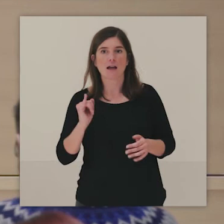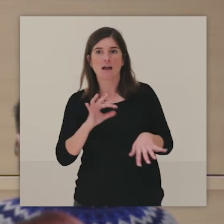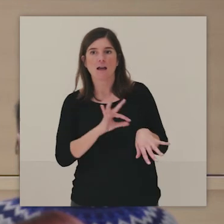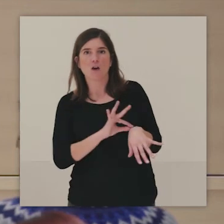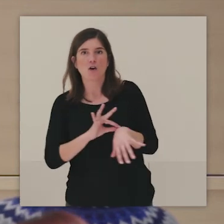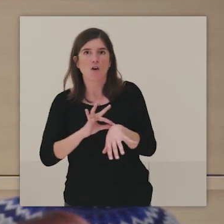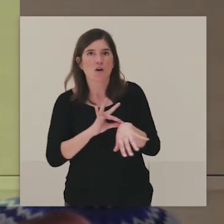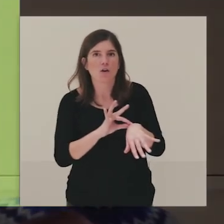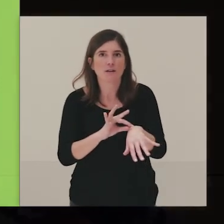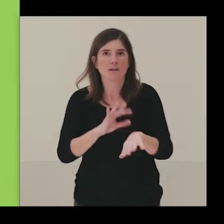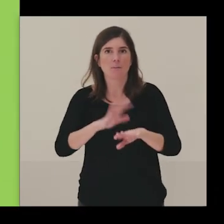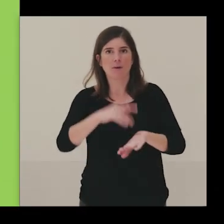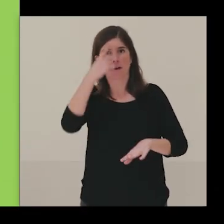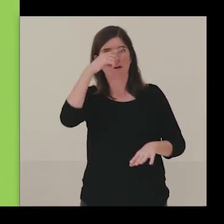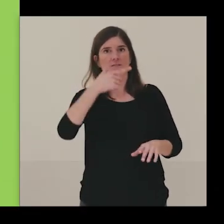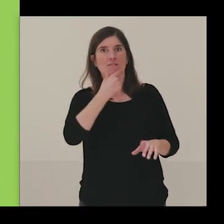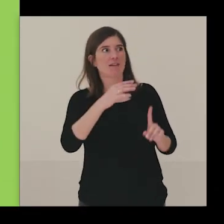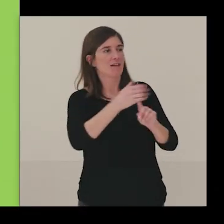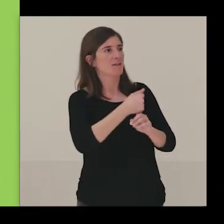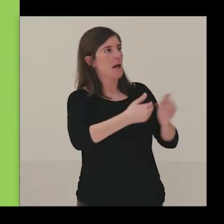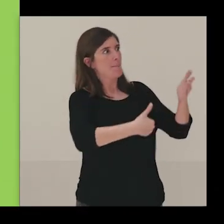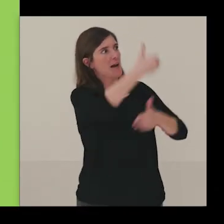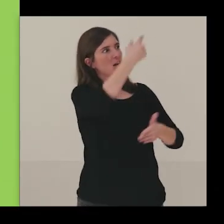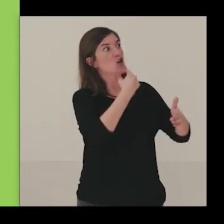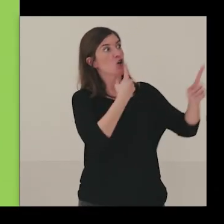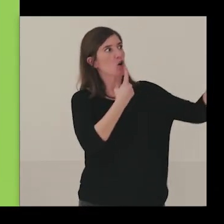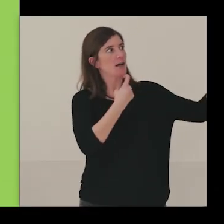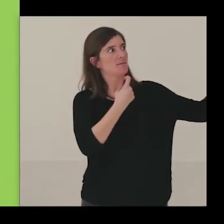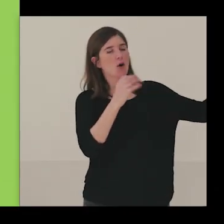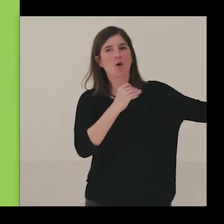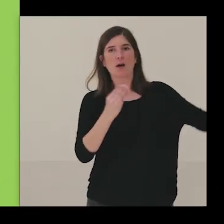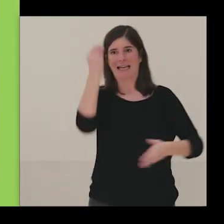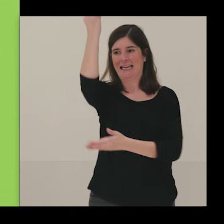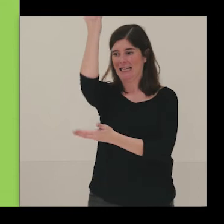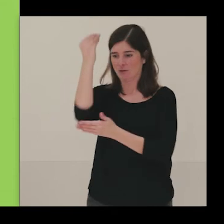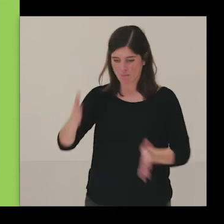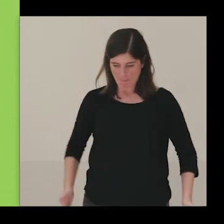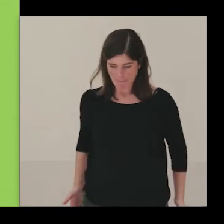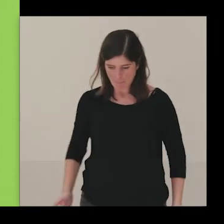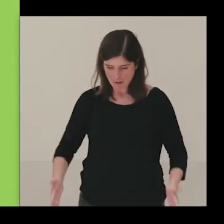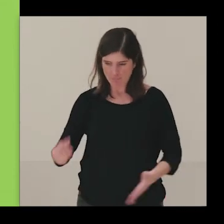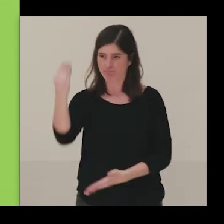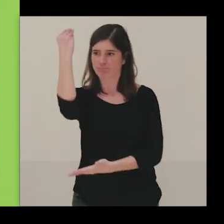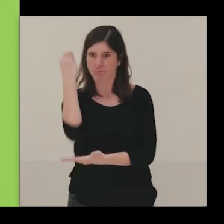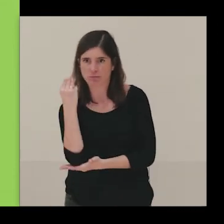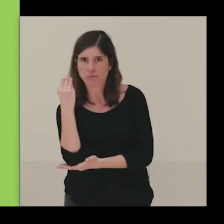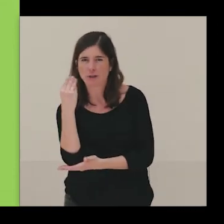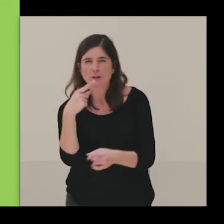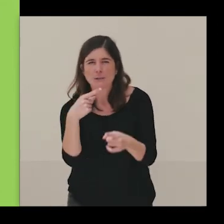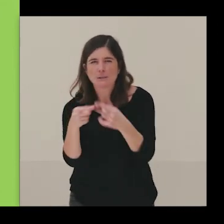hitos de orientación, esas paredes rojas, una escultura en el medio, la consigna, elementos que nos iban